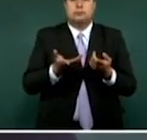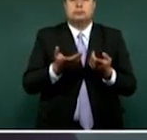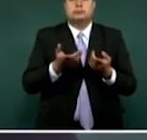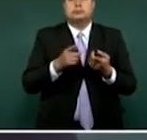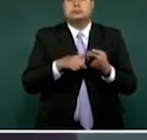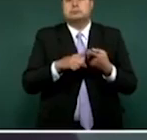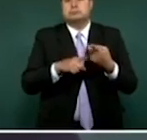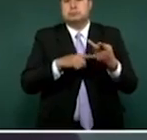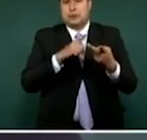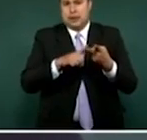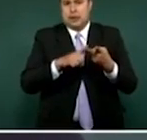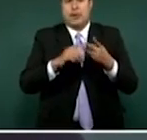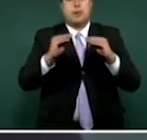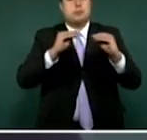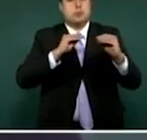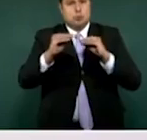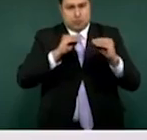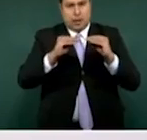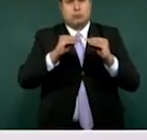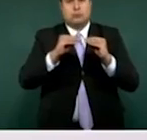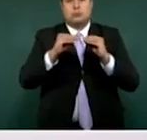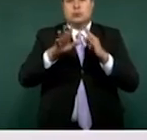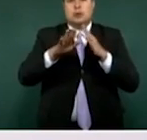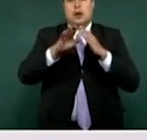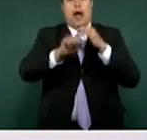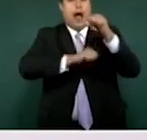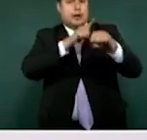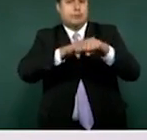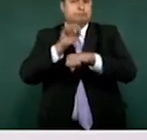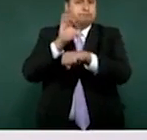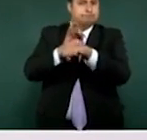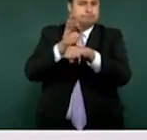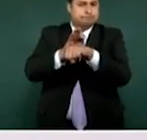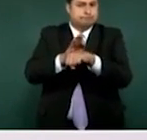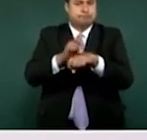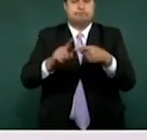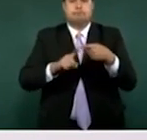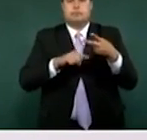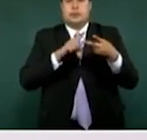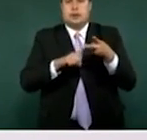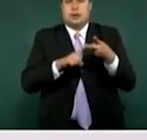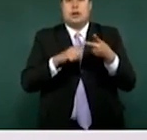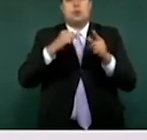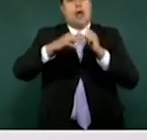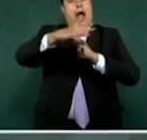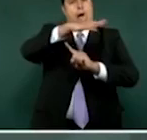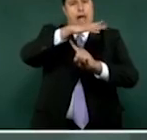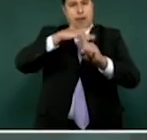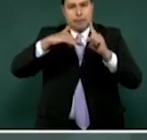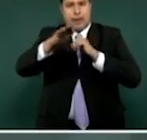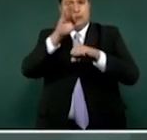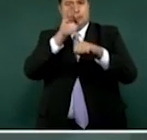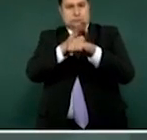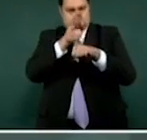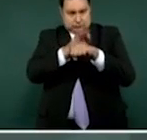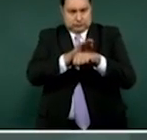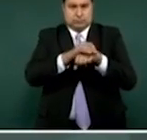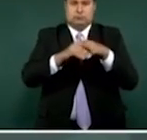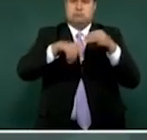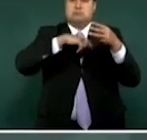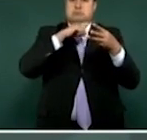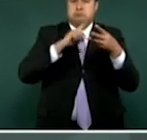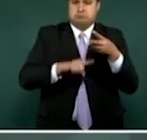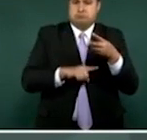como el movimiento animalista, como el movimiento ambientalista, como